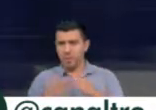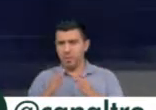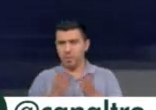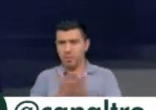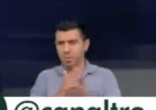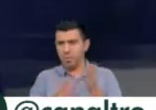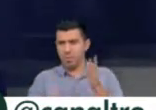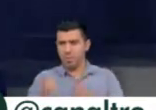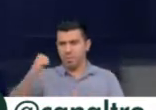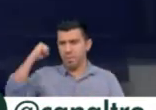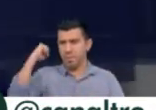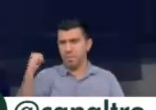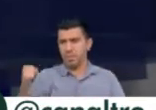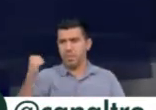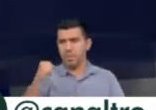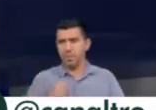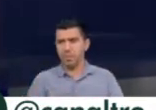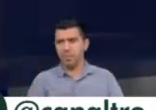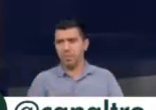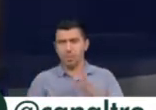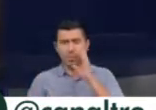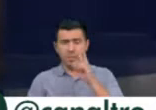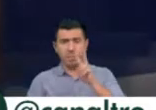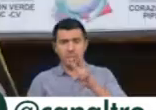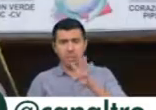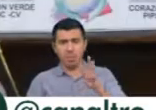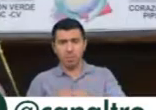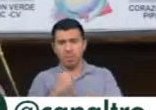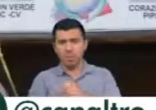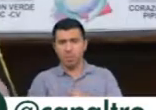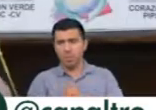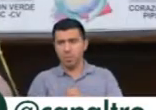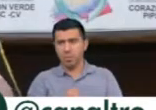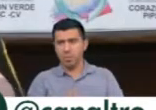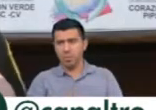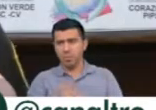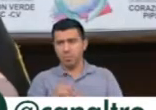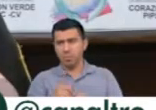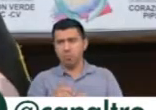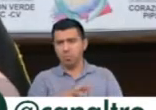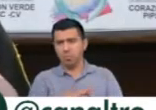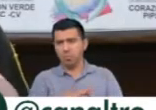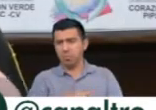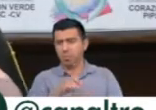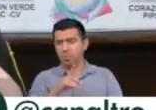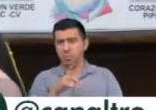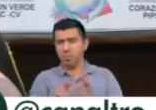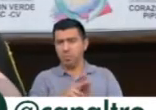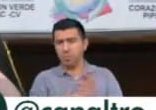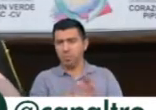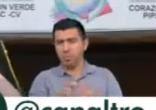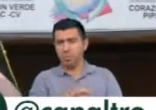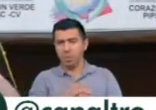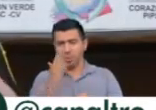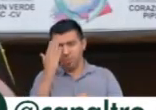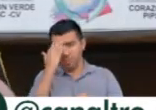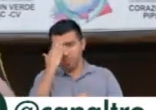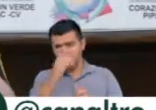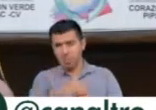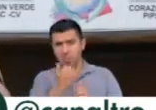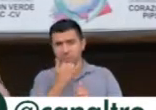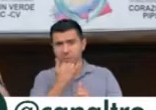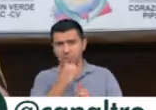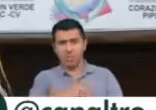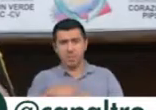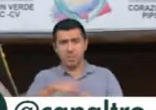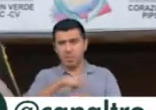muerte. 24 años tiene este joven Elia Chucho, lo tenemos referenciado por el cuadrante como un bandido que estaba realizando hurtos dentro de lo que ha sido el